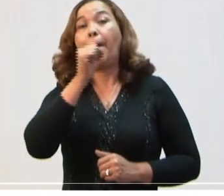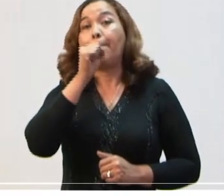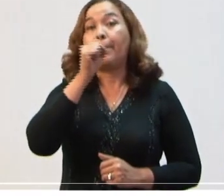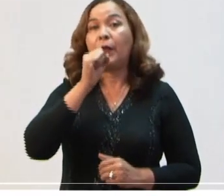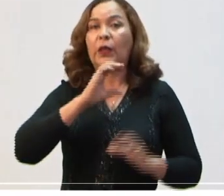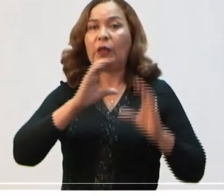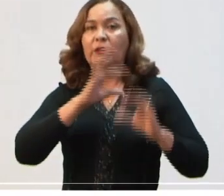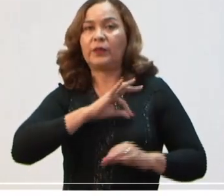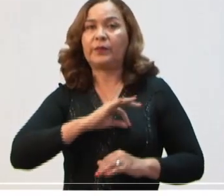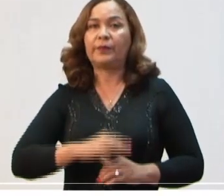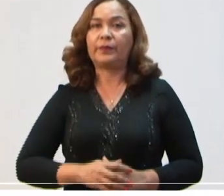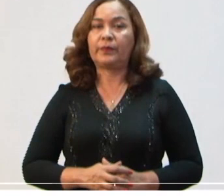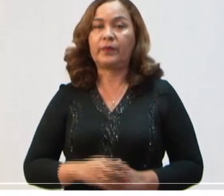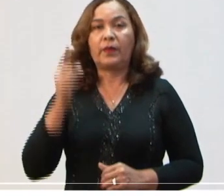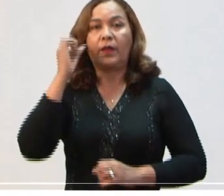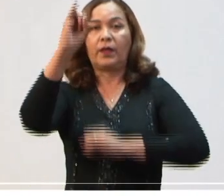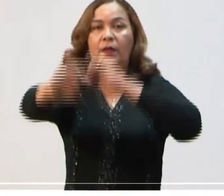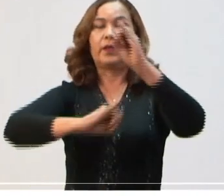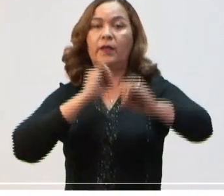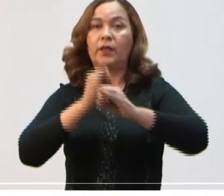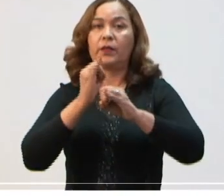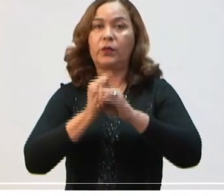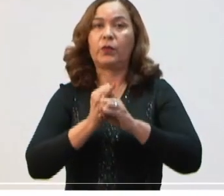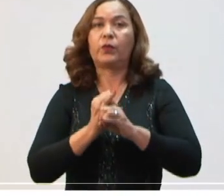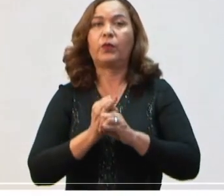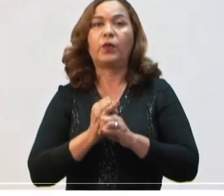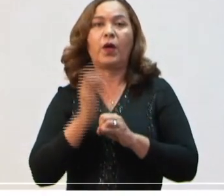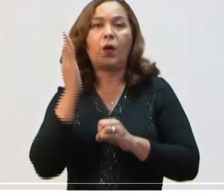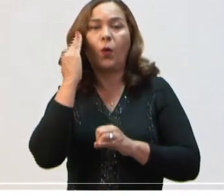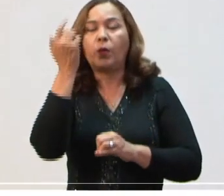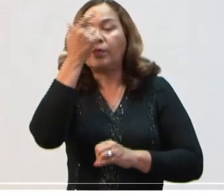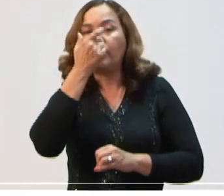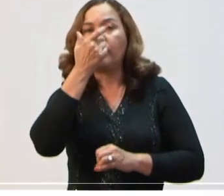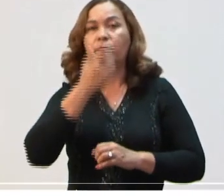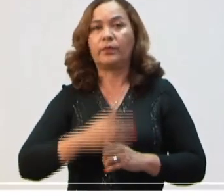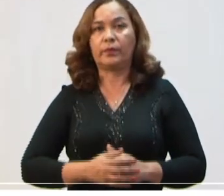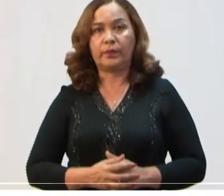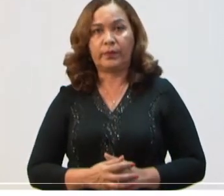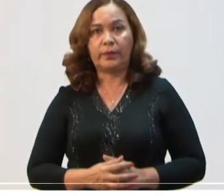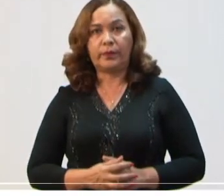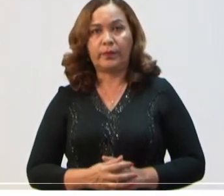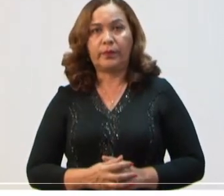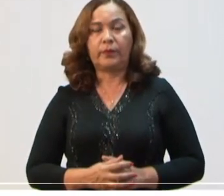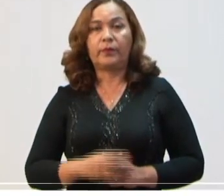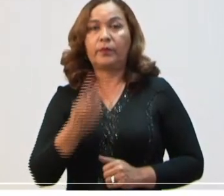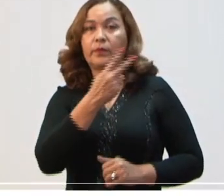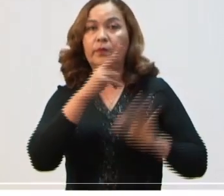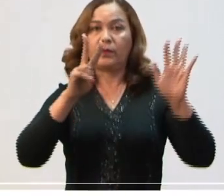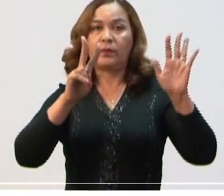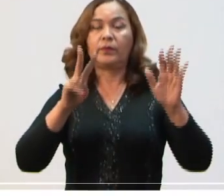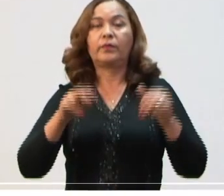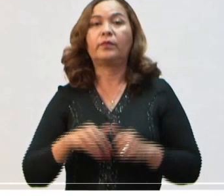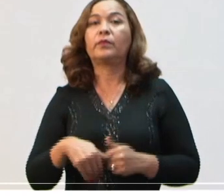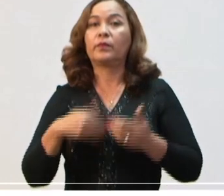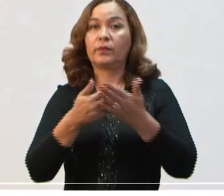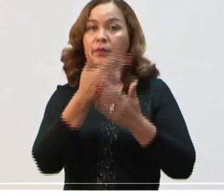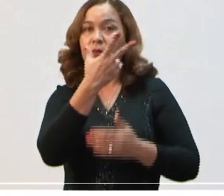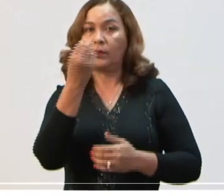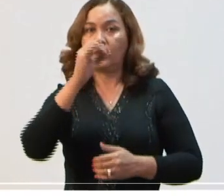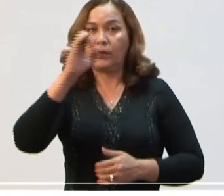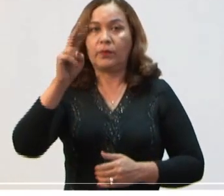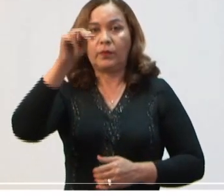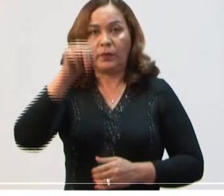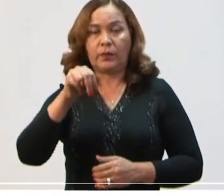periodista día internacional de la sordoceguera del día 27 al